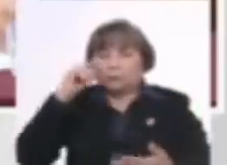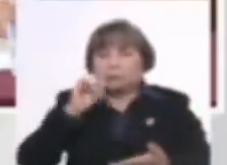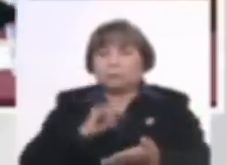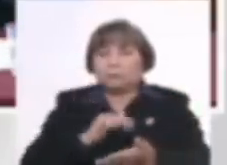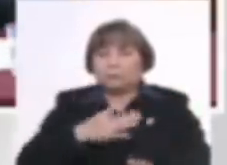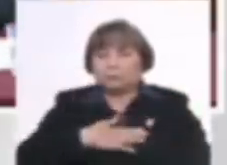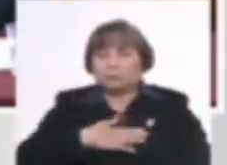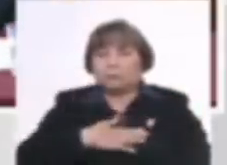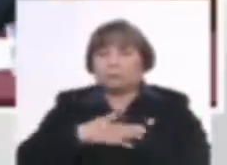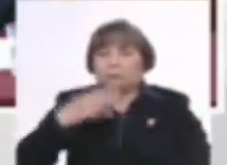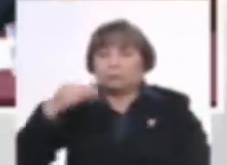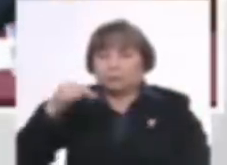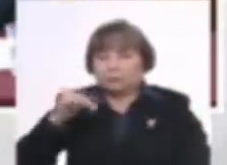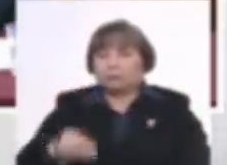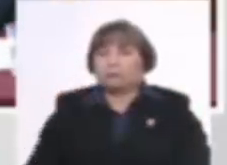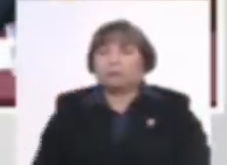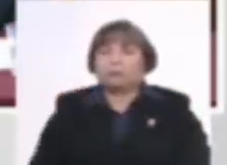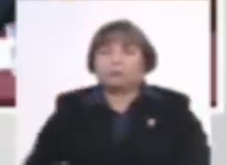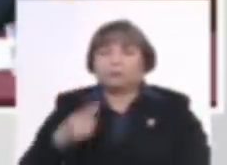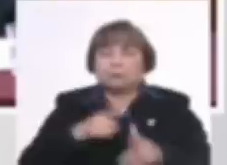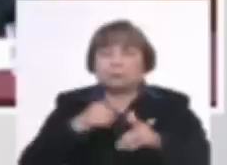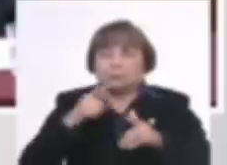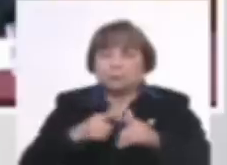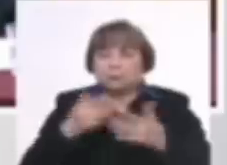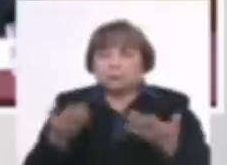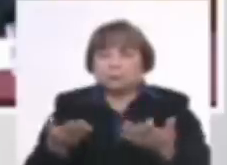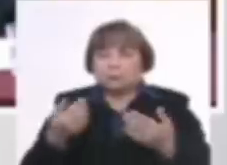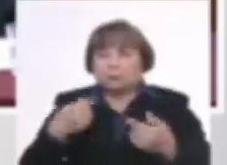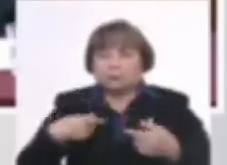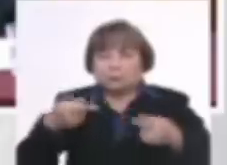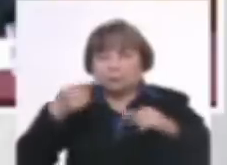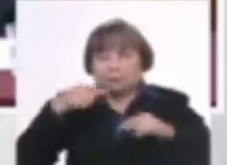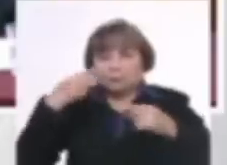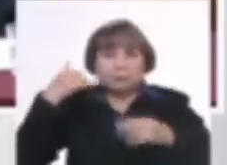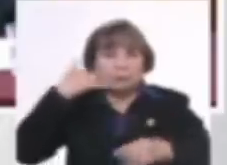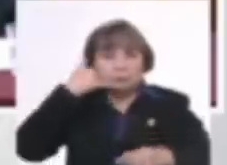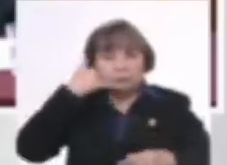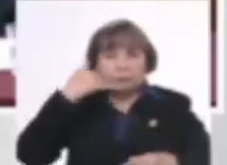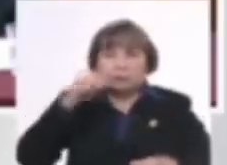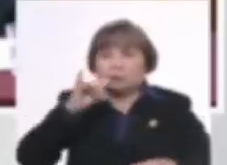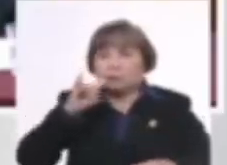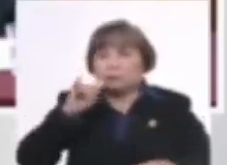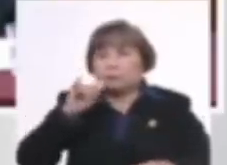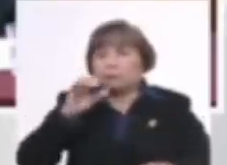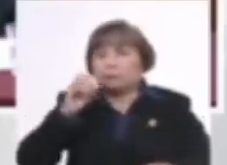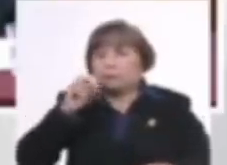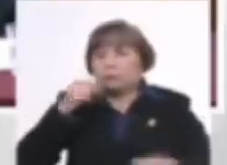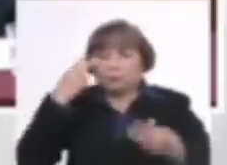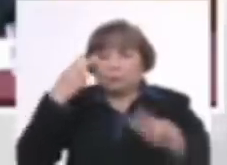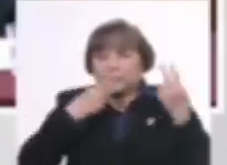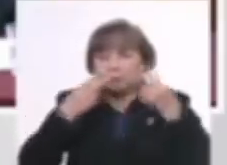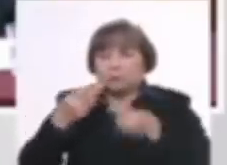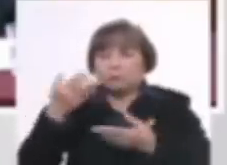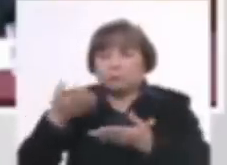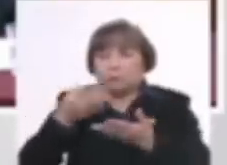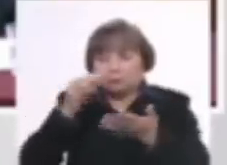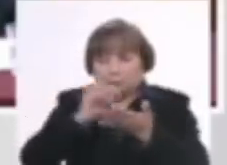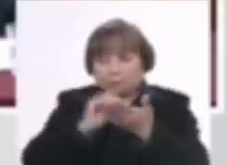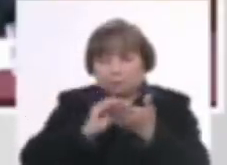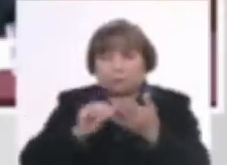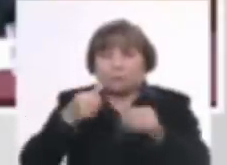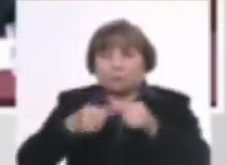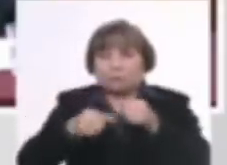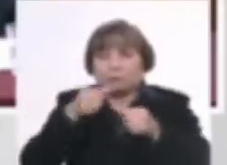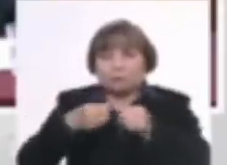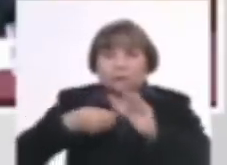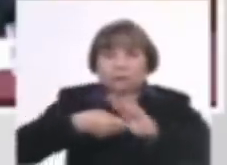mí es mi mamá. Entonces, cuando Johnny me avisaba que estaba viniendo, yo recogía sus datos